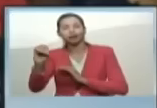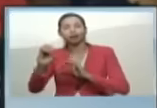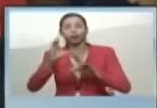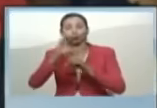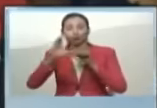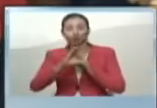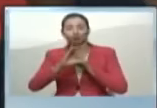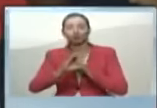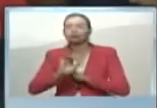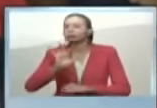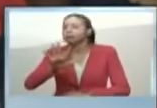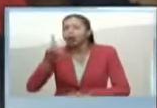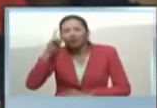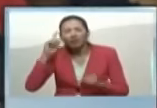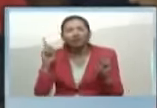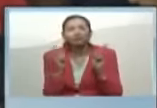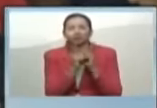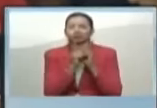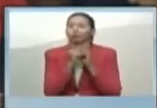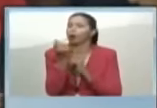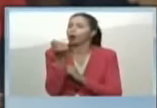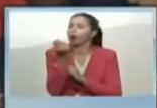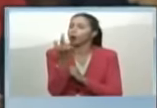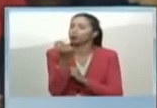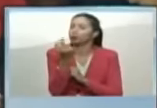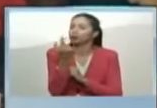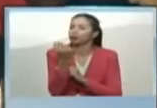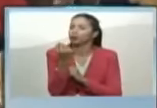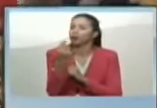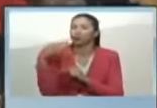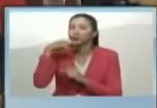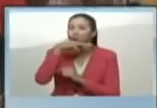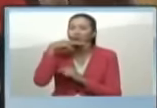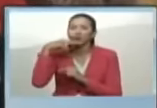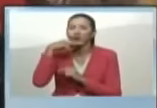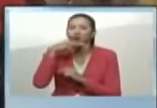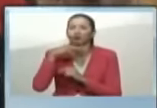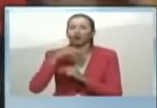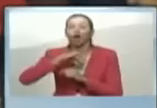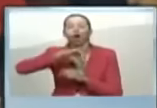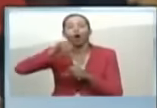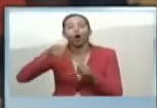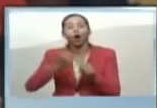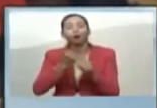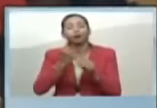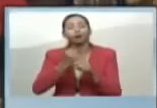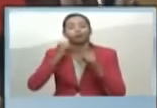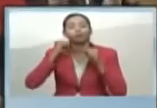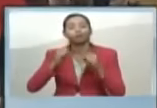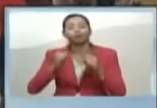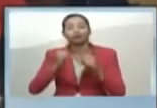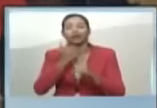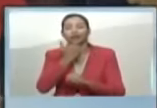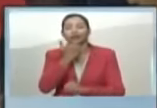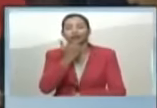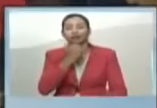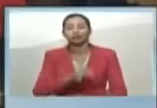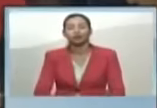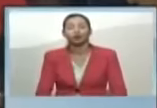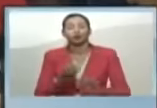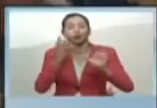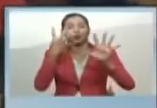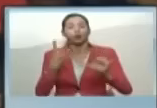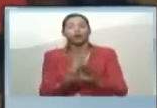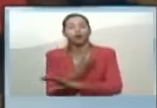en 5 días, el 11 de octubre, en una jornada intensiva de casi